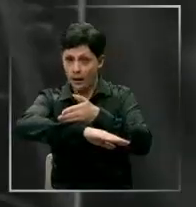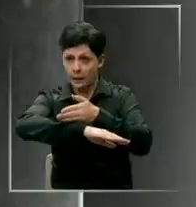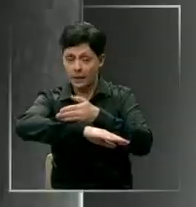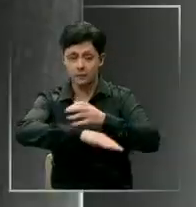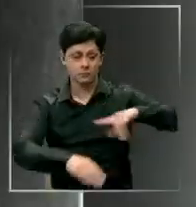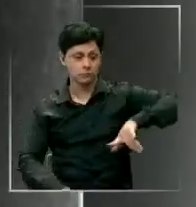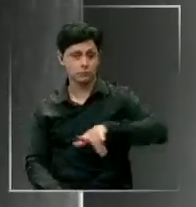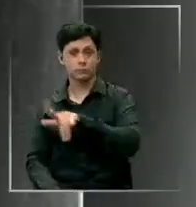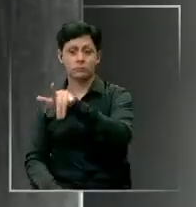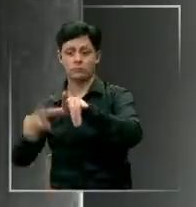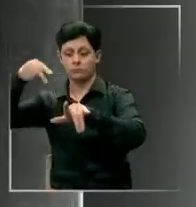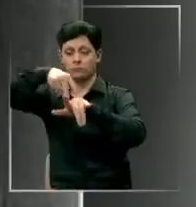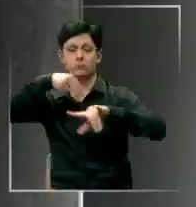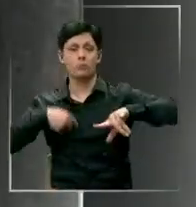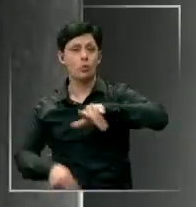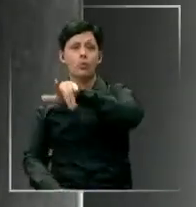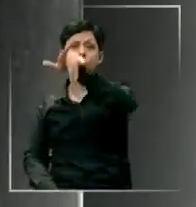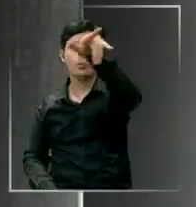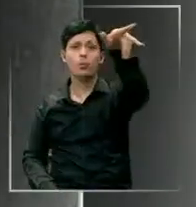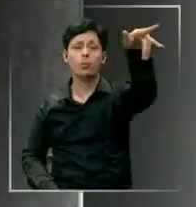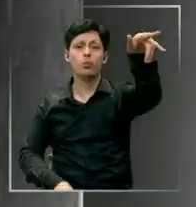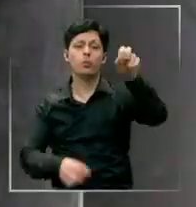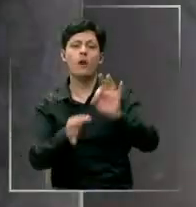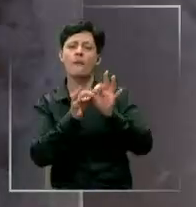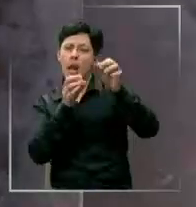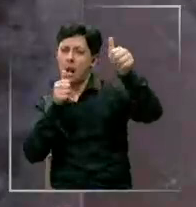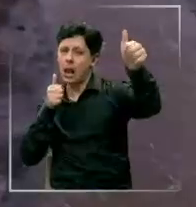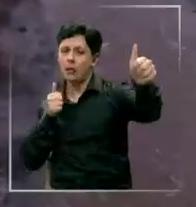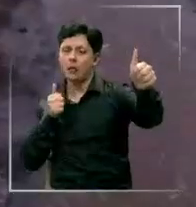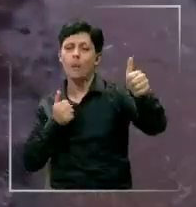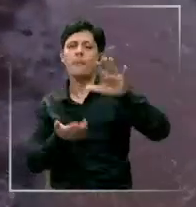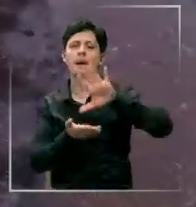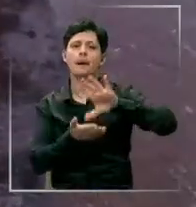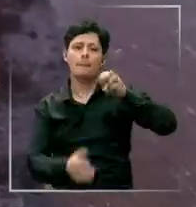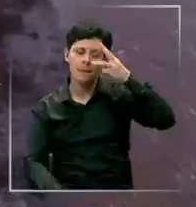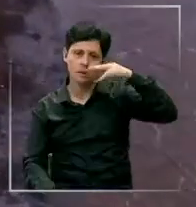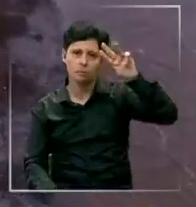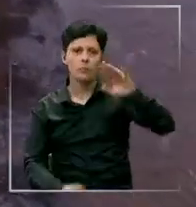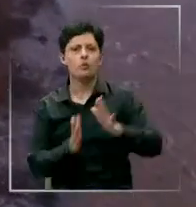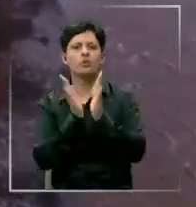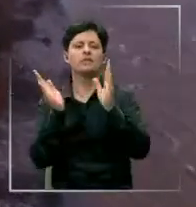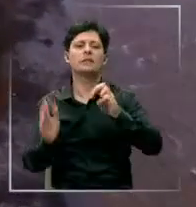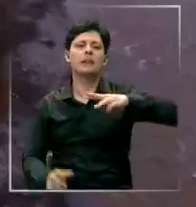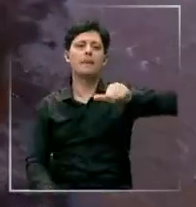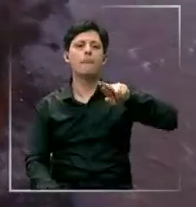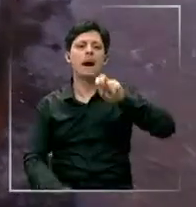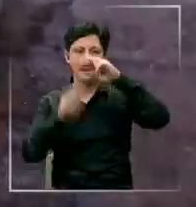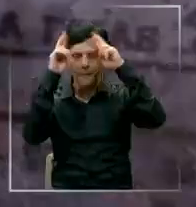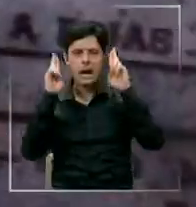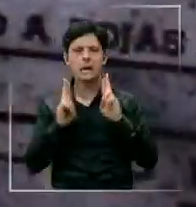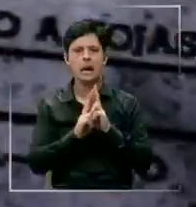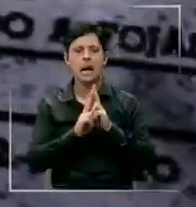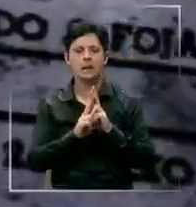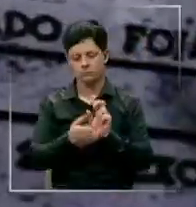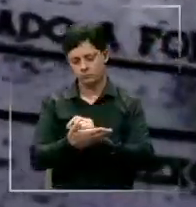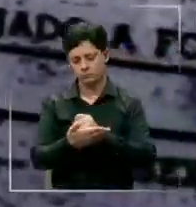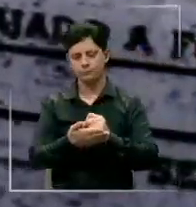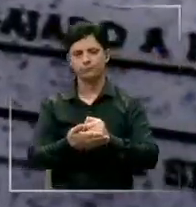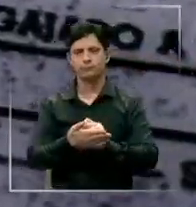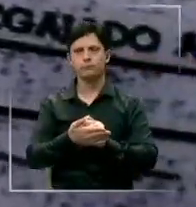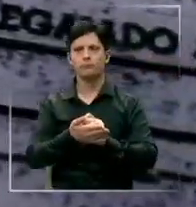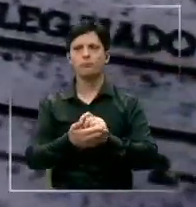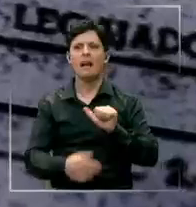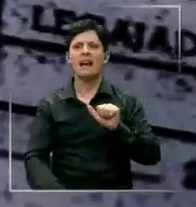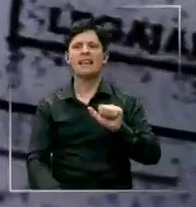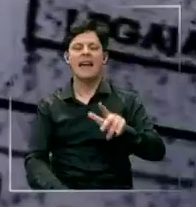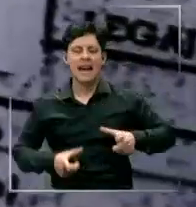al avión que lo trasladaría al exilio en México, murió en la Clínica Santa María. Según el certificado médico, falleció por